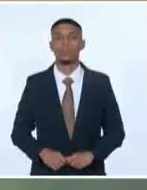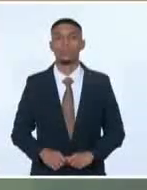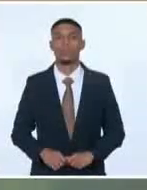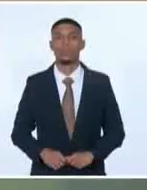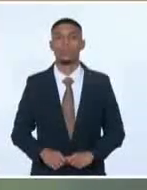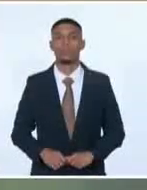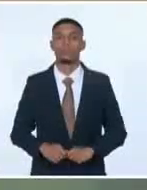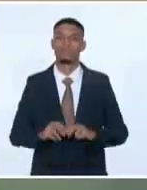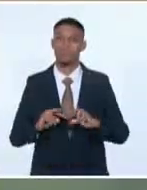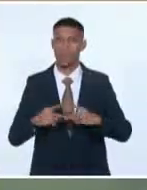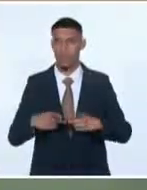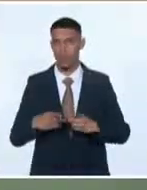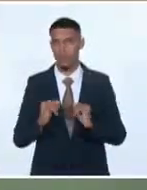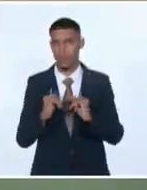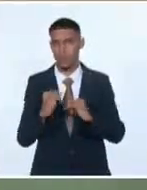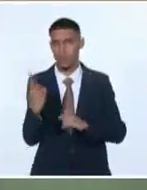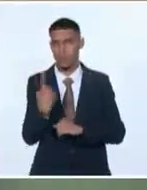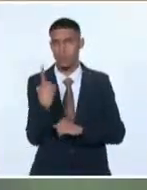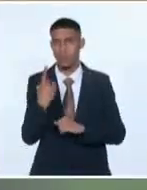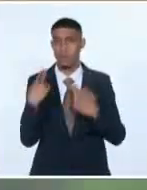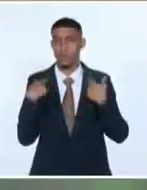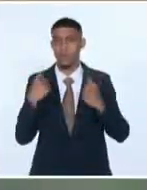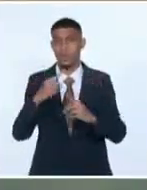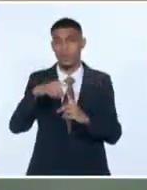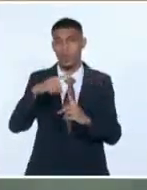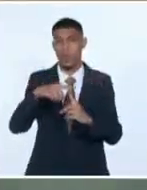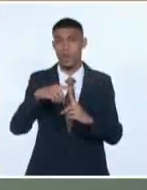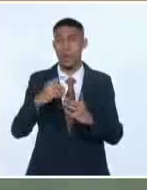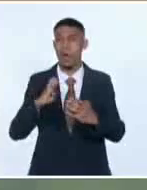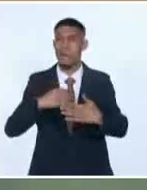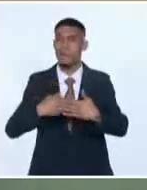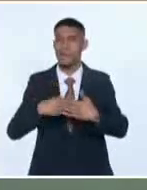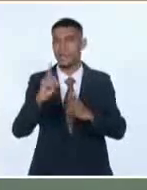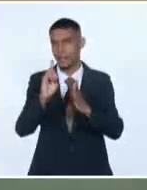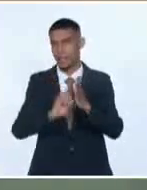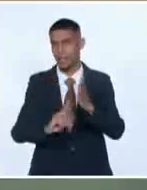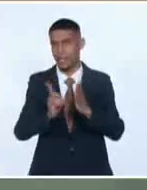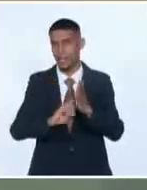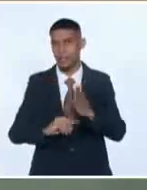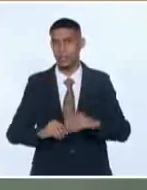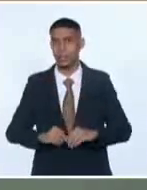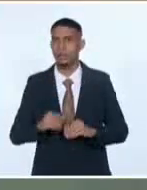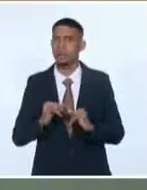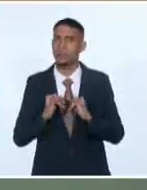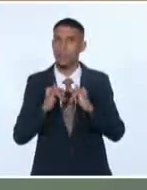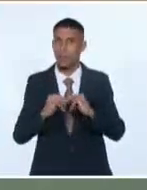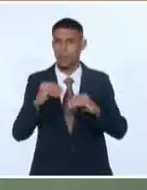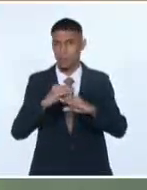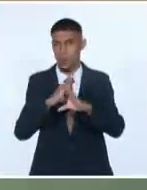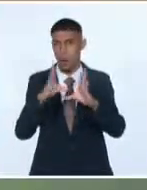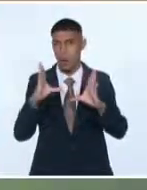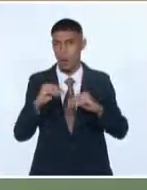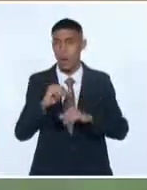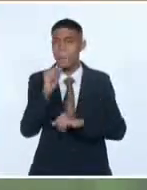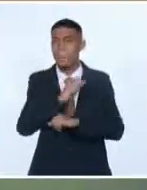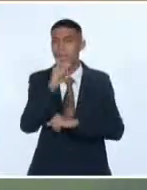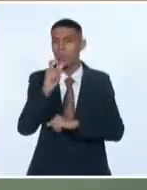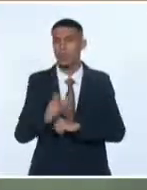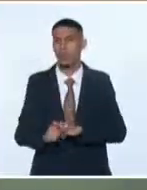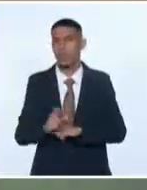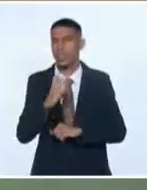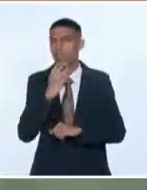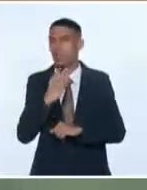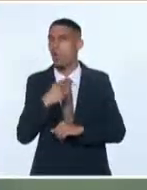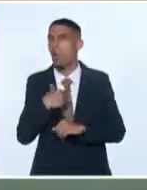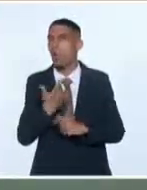Volvemos al escenario nacional. El director técnico de la Unión Eléctrica, el ingeniero Lázaro Guerra Hernández, ofreció esta mañana declaraciones al periodista Bernardo Espinosa